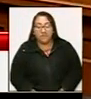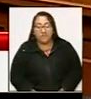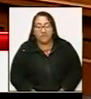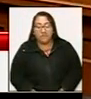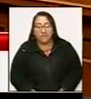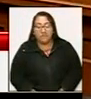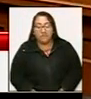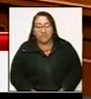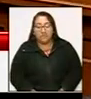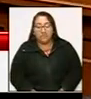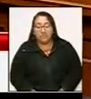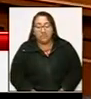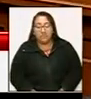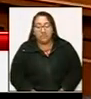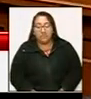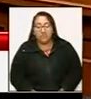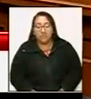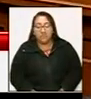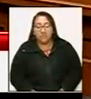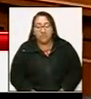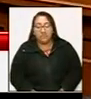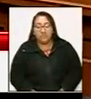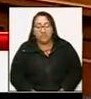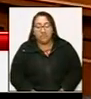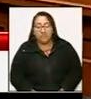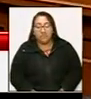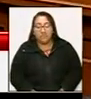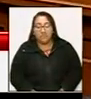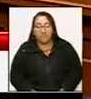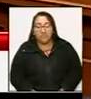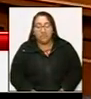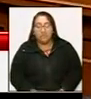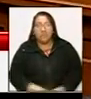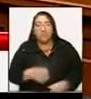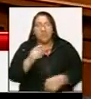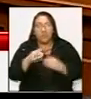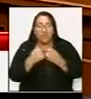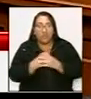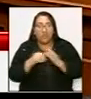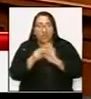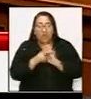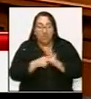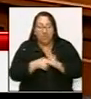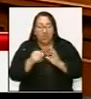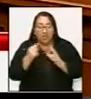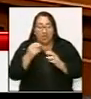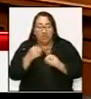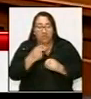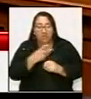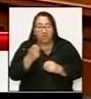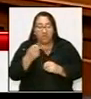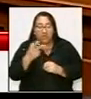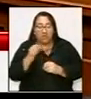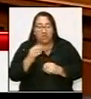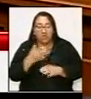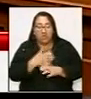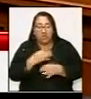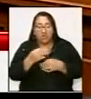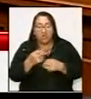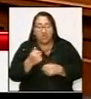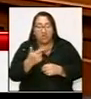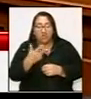Entonces, en los dos primeros años, 17 y 18, ya tenemos 100 centros de emergencia mujer más. De 250 hemos pasado casi